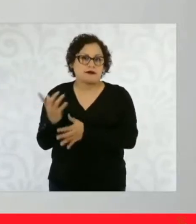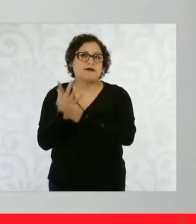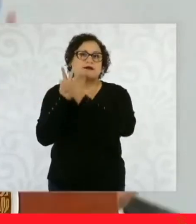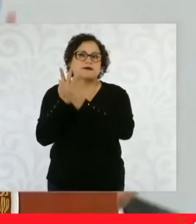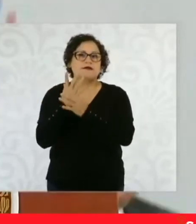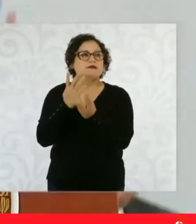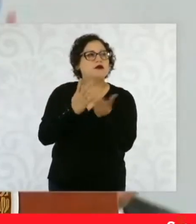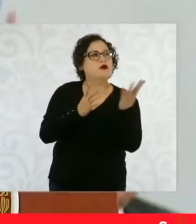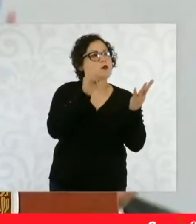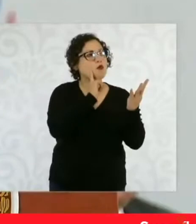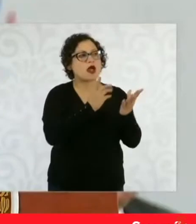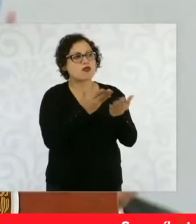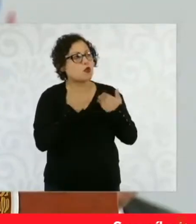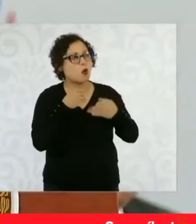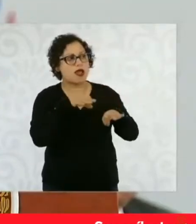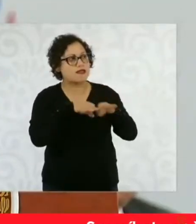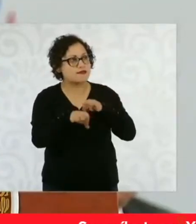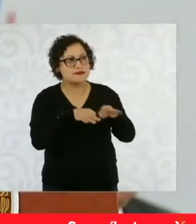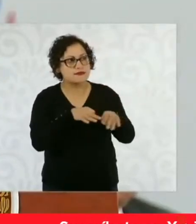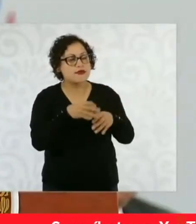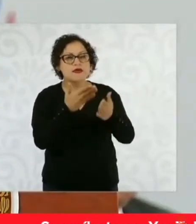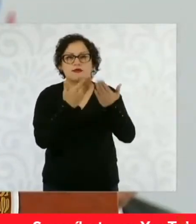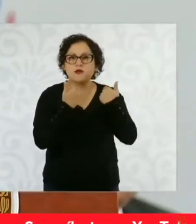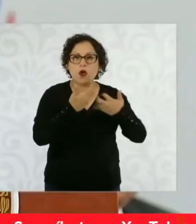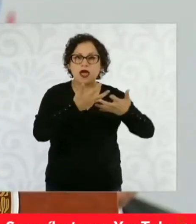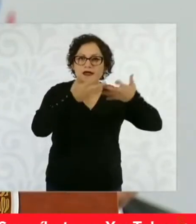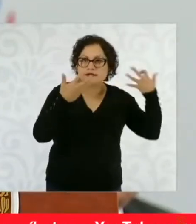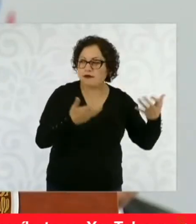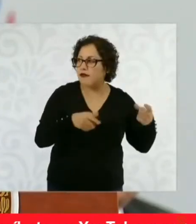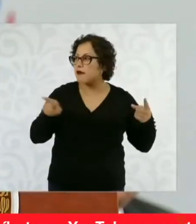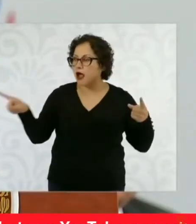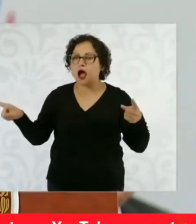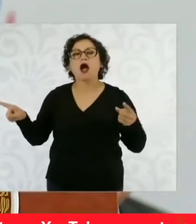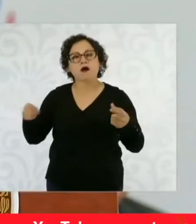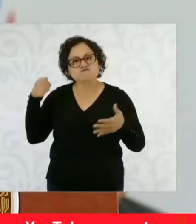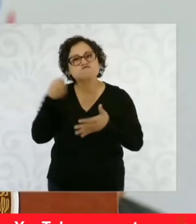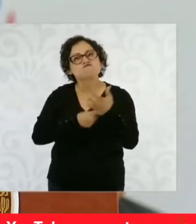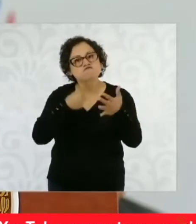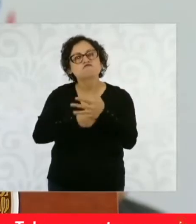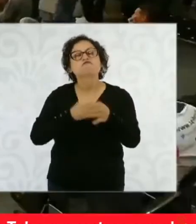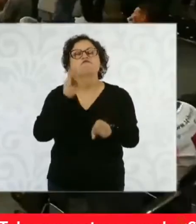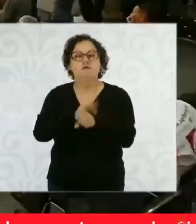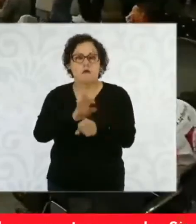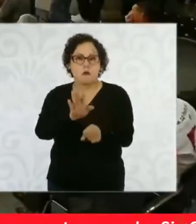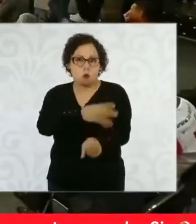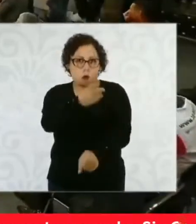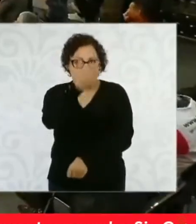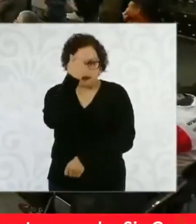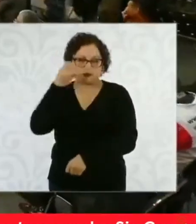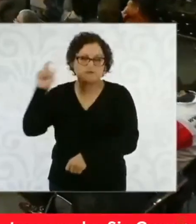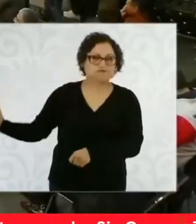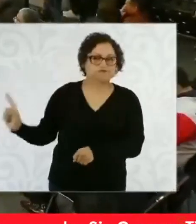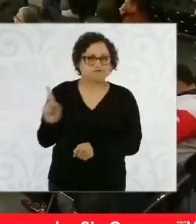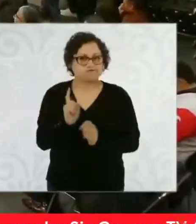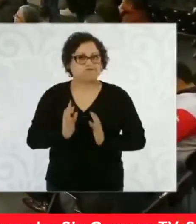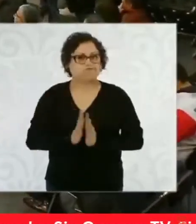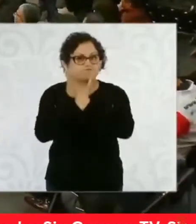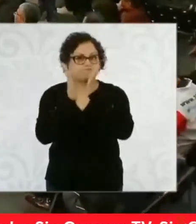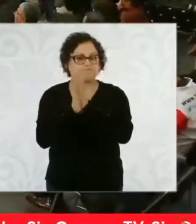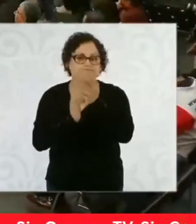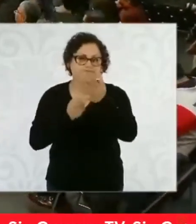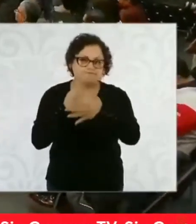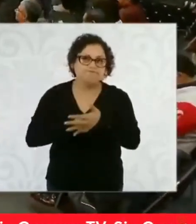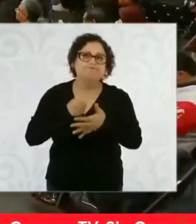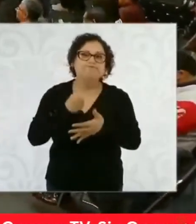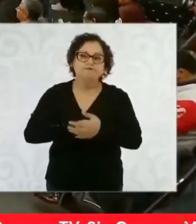mujeres no tenían tierra. Entonces, por eso ella se incorporaba. Y bueno, también para finalizar, creo que es